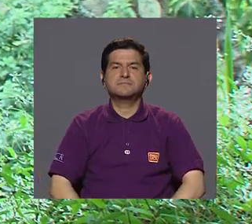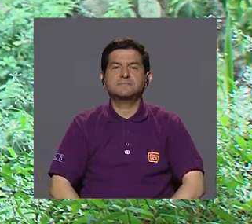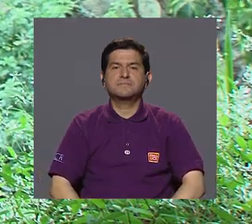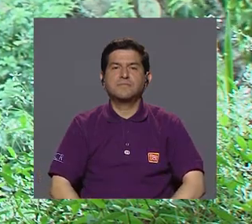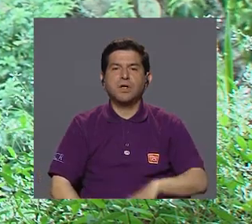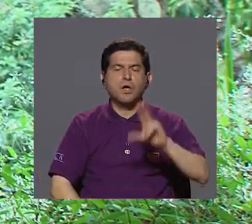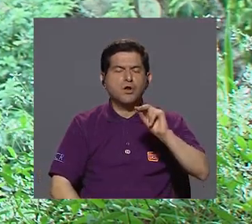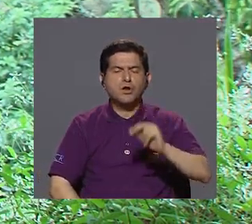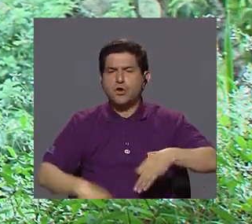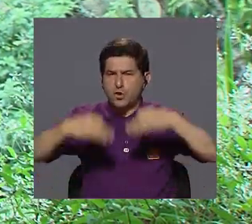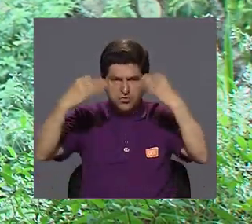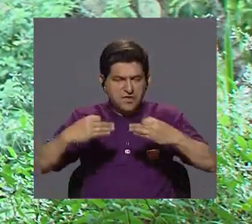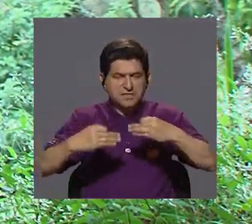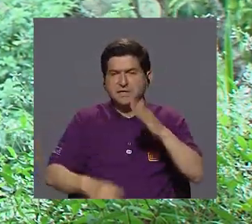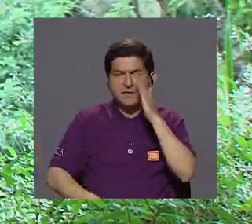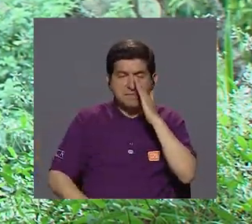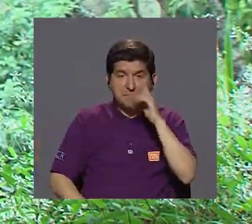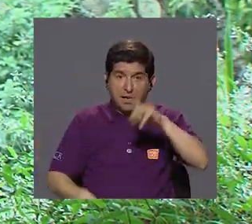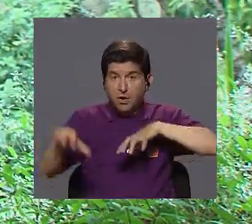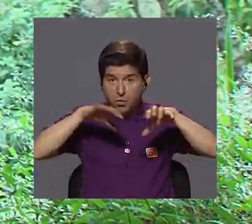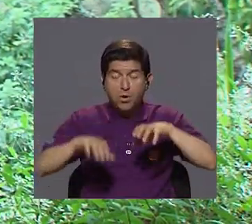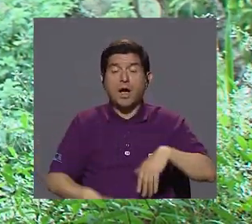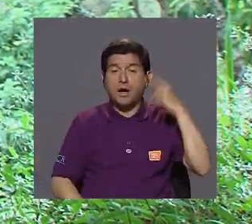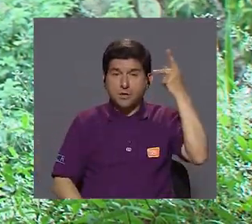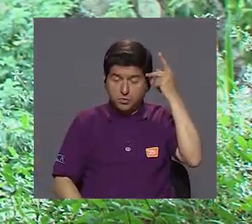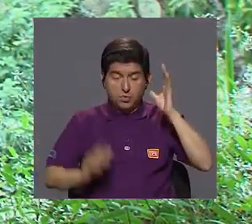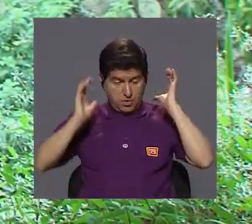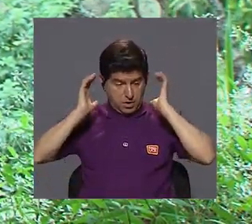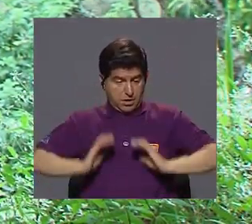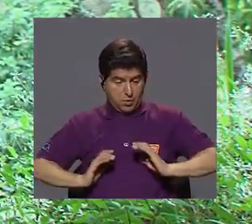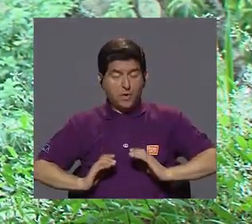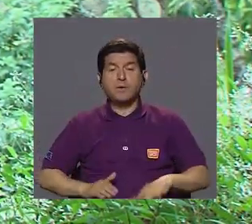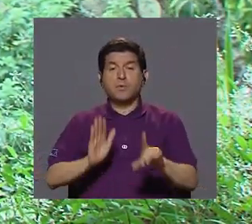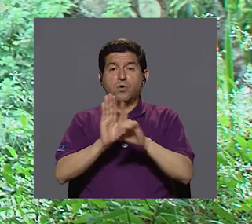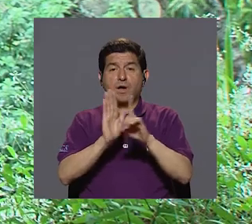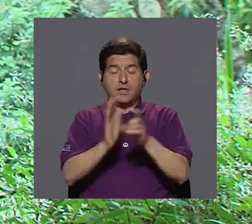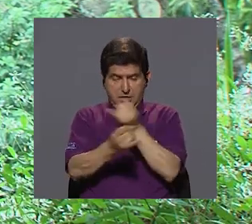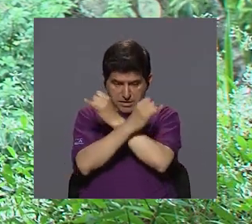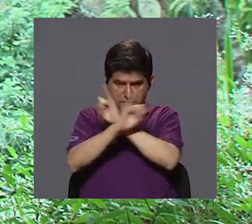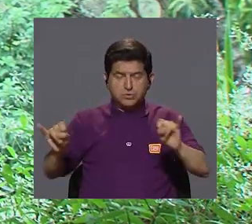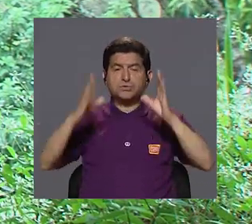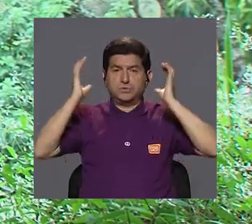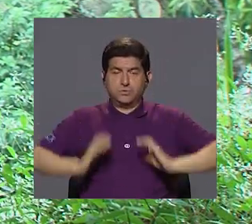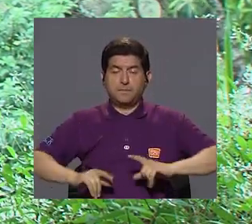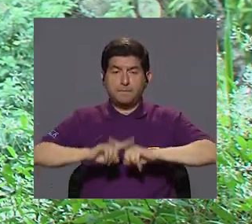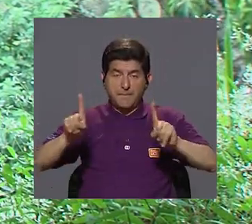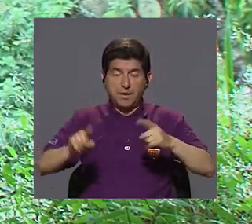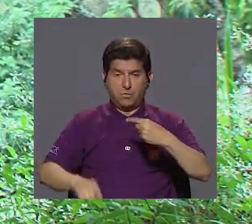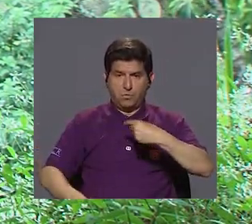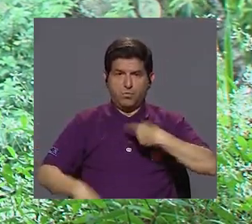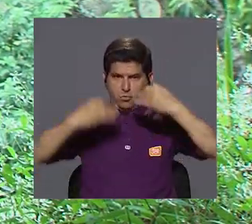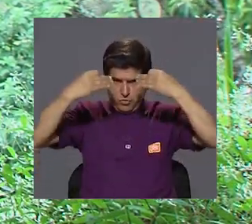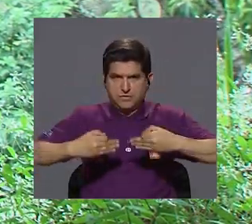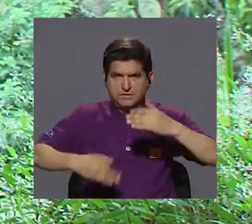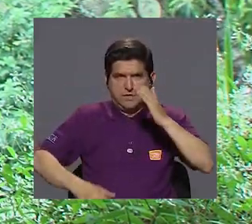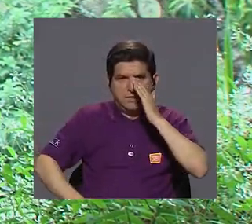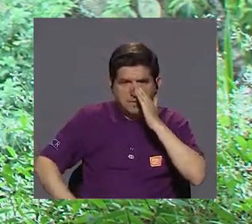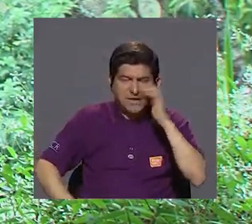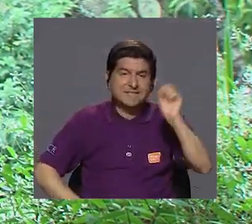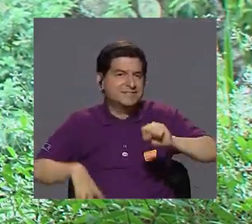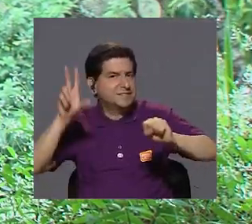decidirla, porque no decidir ser madre es un acto político sobre el cuerpo, sobre la soberanía del cuerpo. Pero si se es